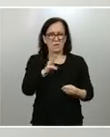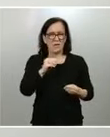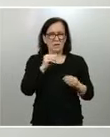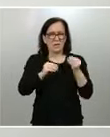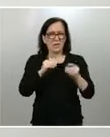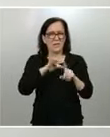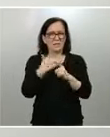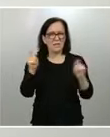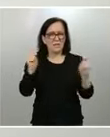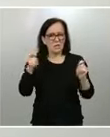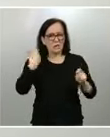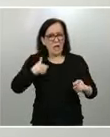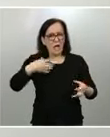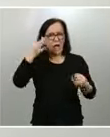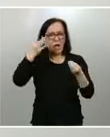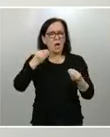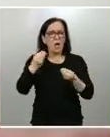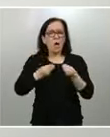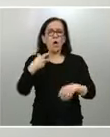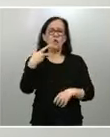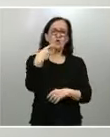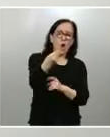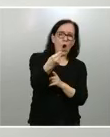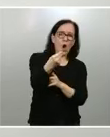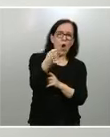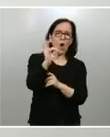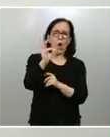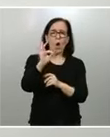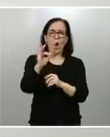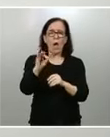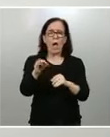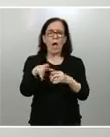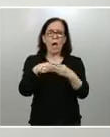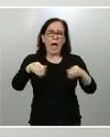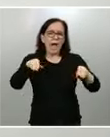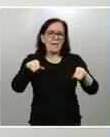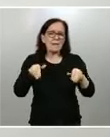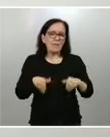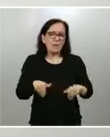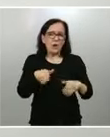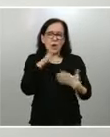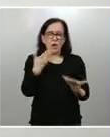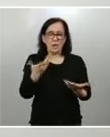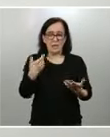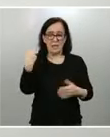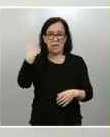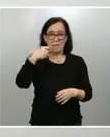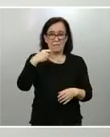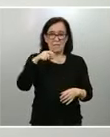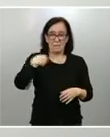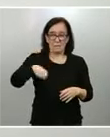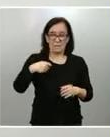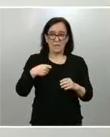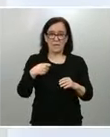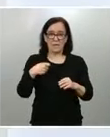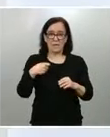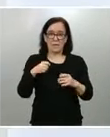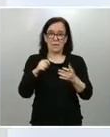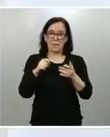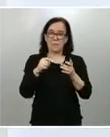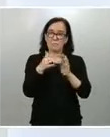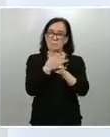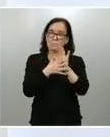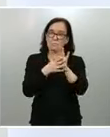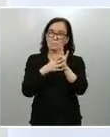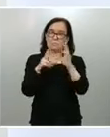si va a ser con un no o con una abstención además el presidente ha hablado con el resto de líderes de partidos políticos